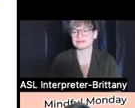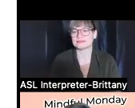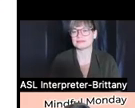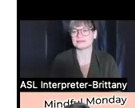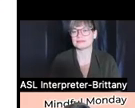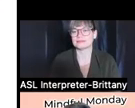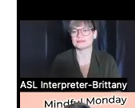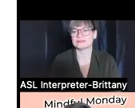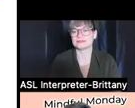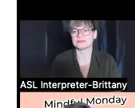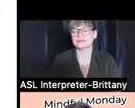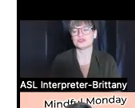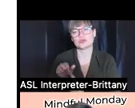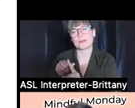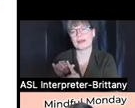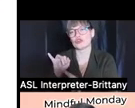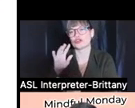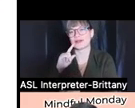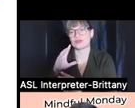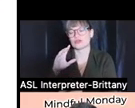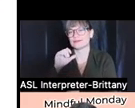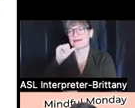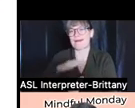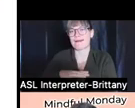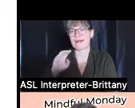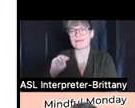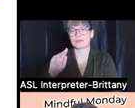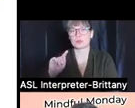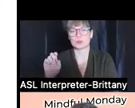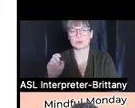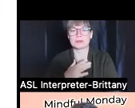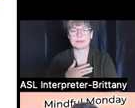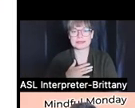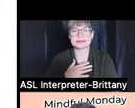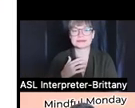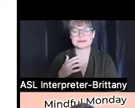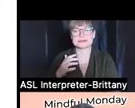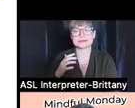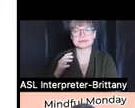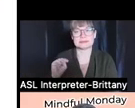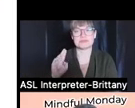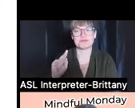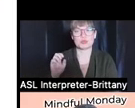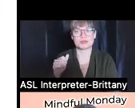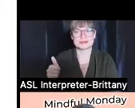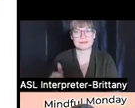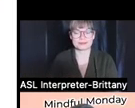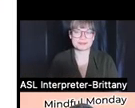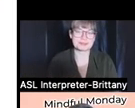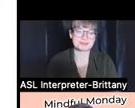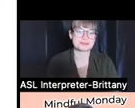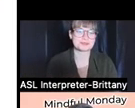Yeah, just a reminder, if you have your... Por favor, apaguen sus micrófonos. Please, mute yourself. Okay.